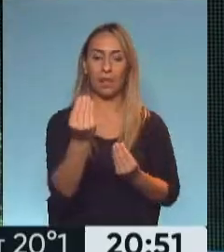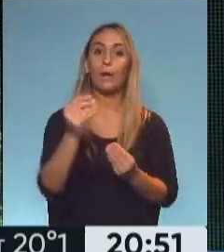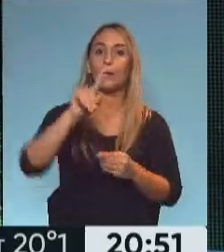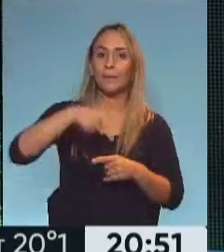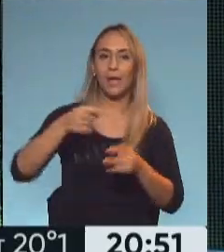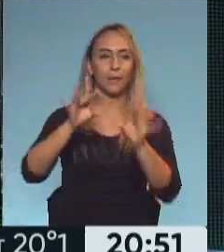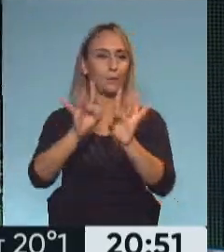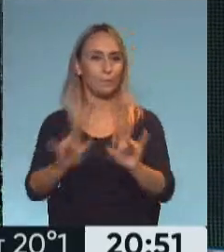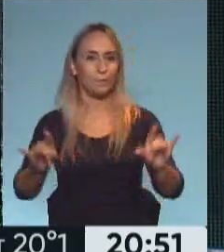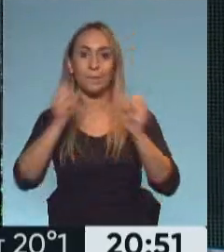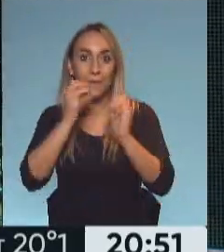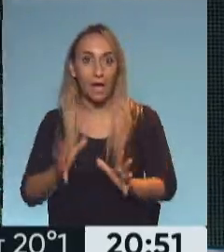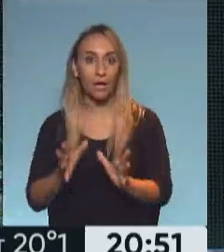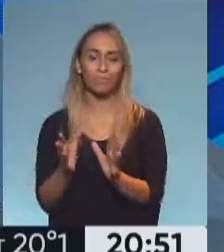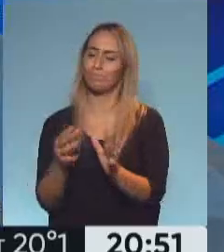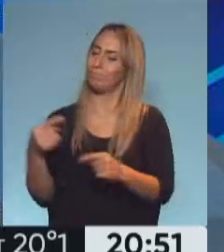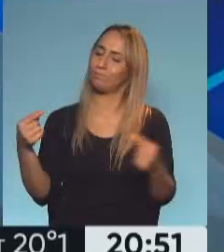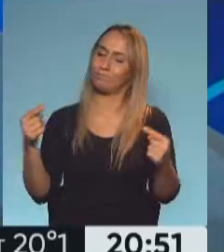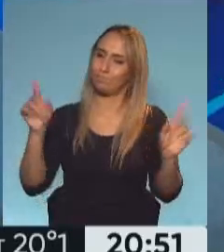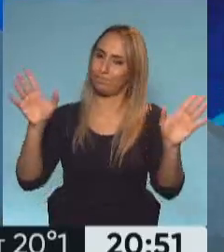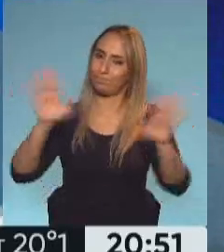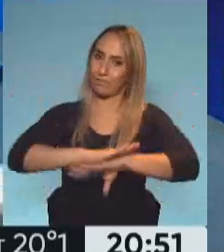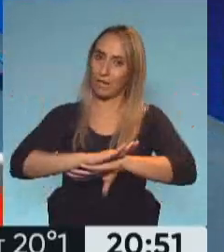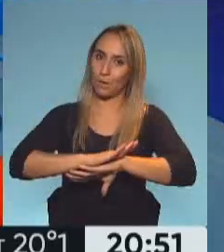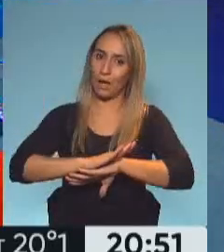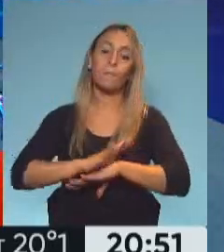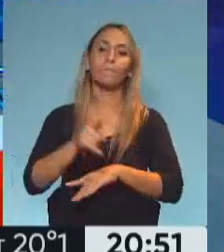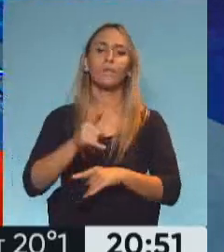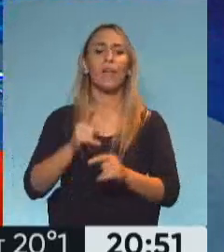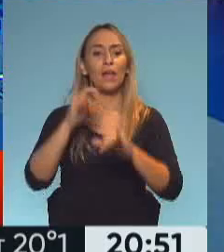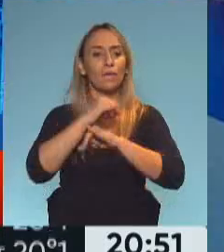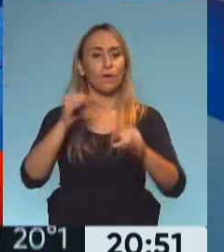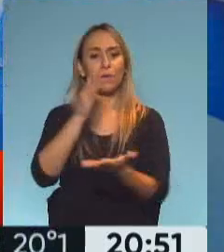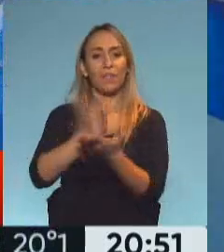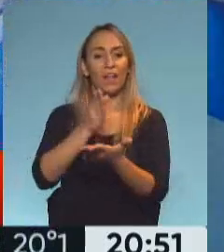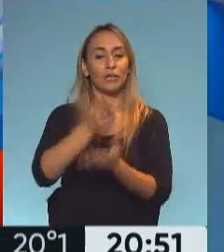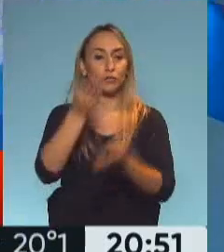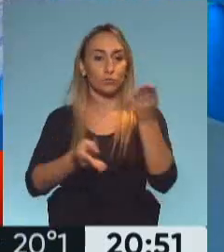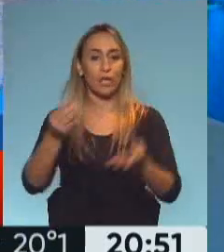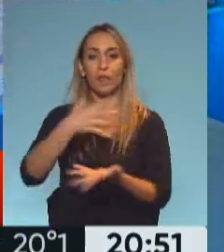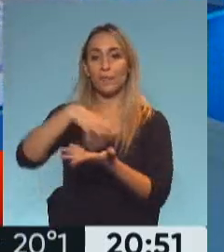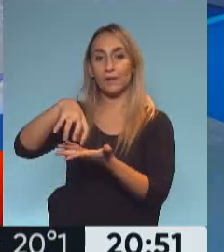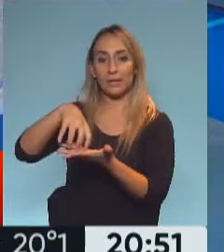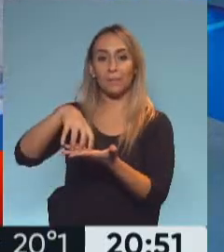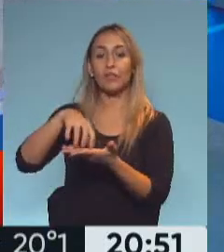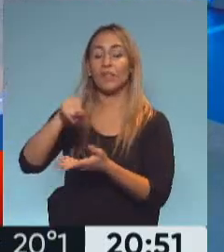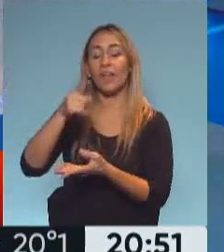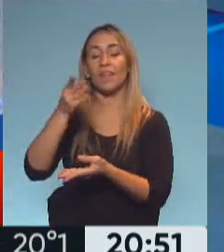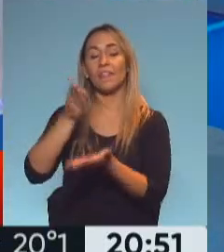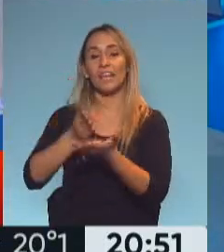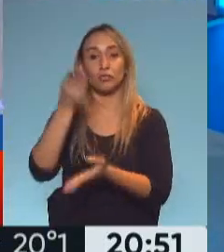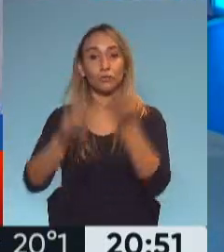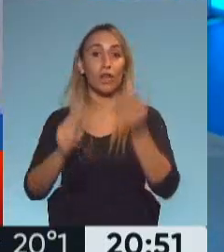maneras, no estaba en lo cierto, Ayelén. Ariel, informe de derechos humanos de los Estados Unidos, del Departamento de Estado de los Estados Unidos, un